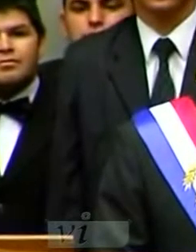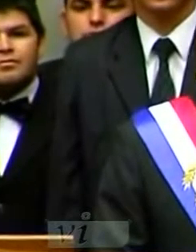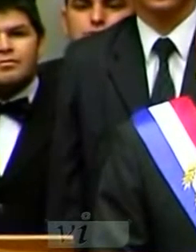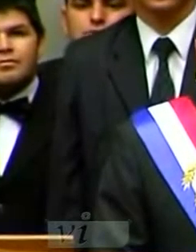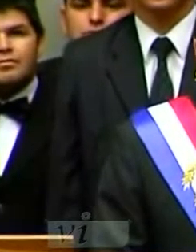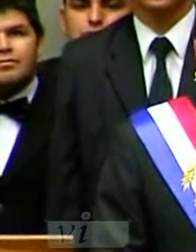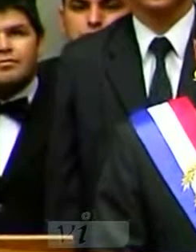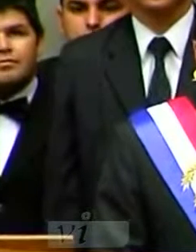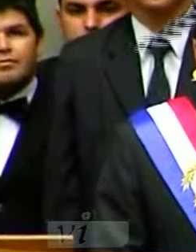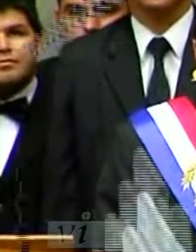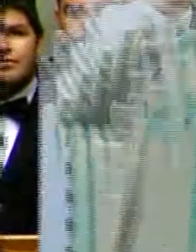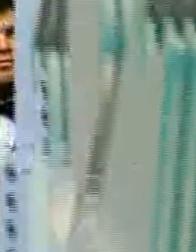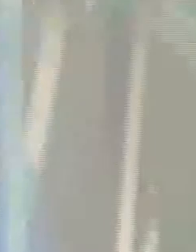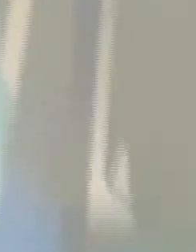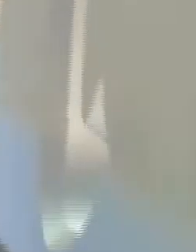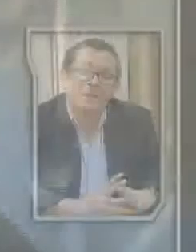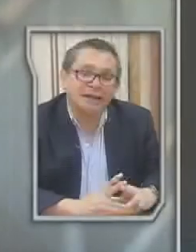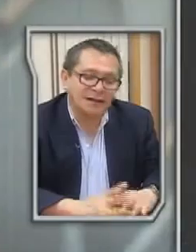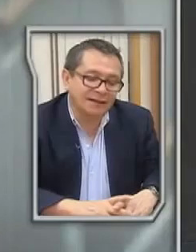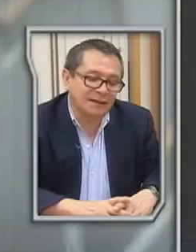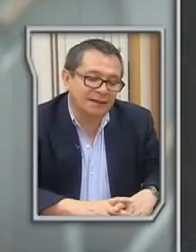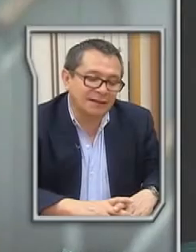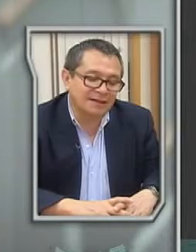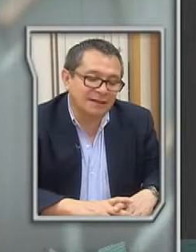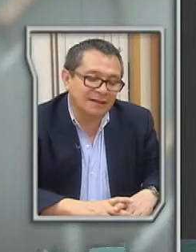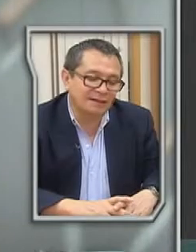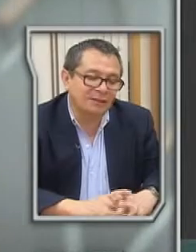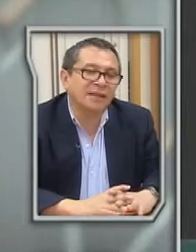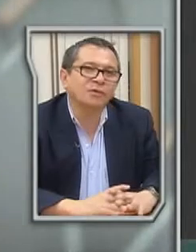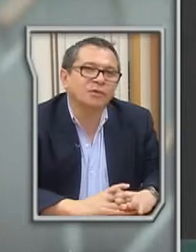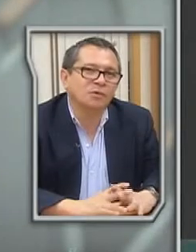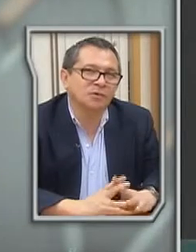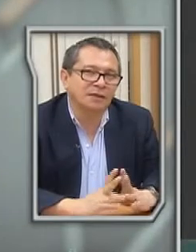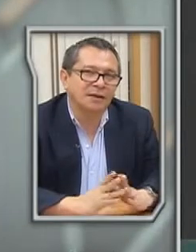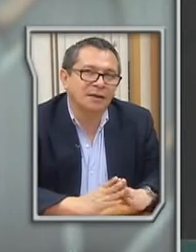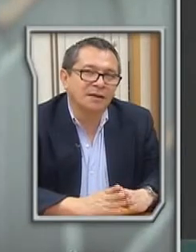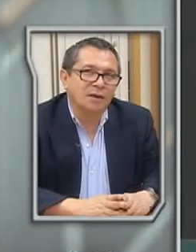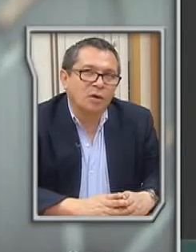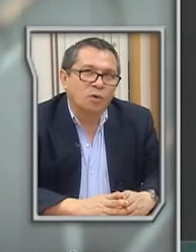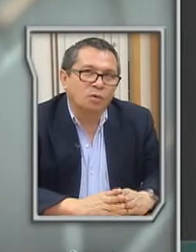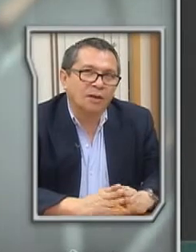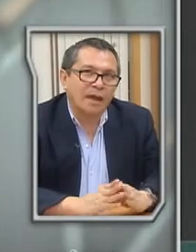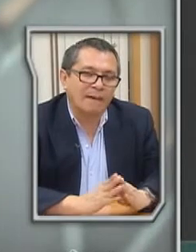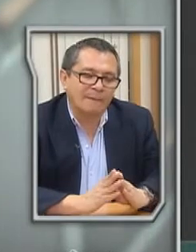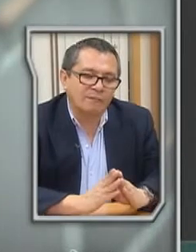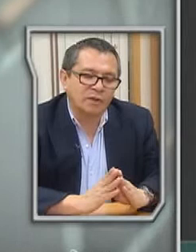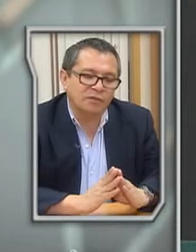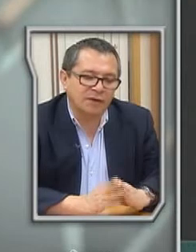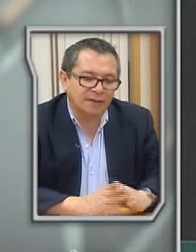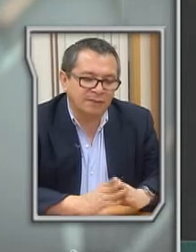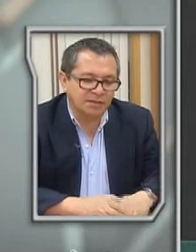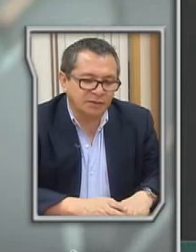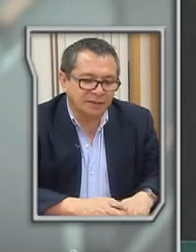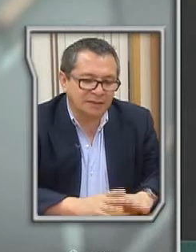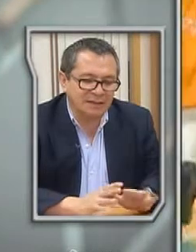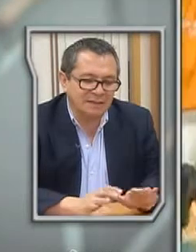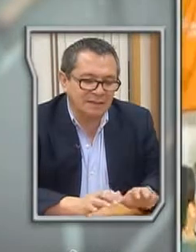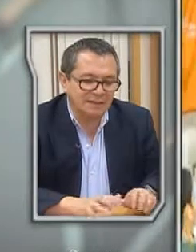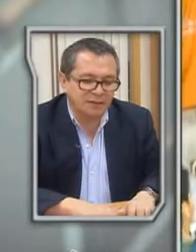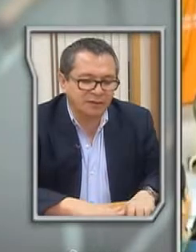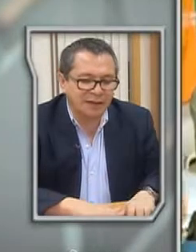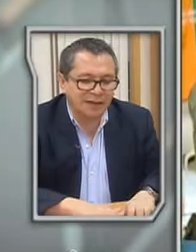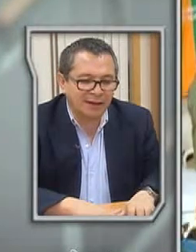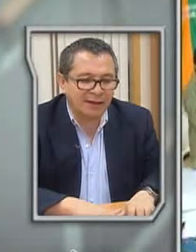Partido Colorado del poder. La realidad es que Fernando Lugo tenía una fuerte misión y